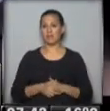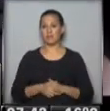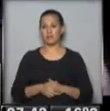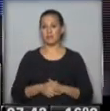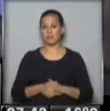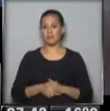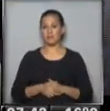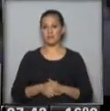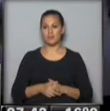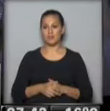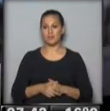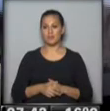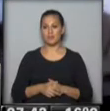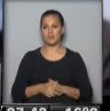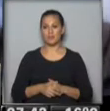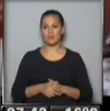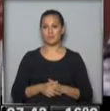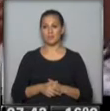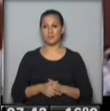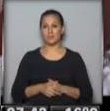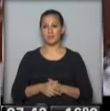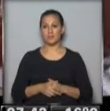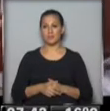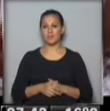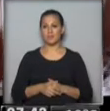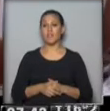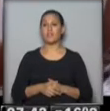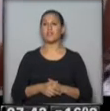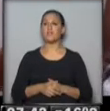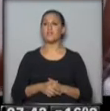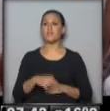La verdad que estamos a pleno.